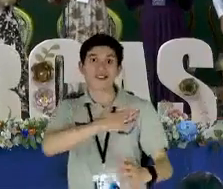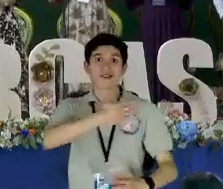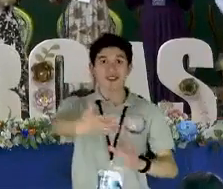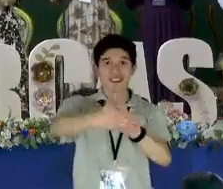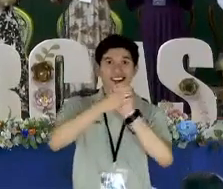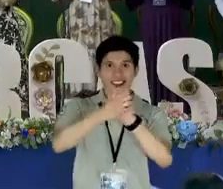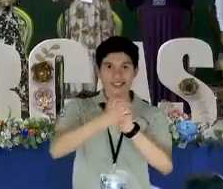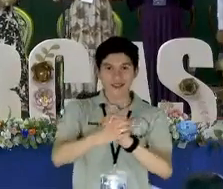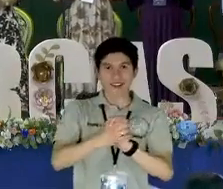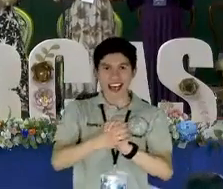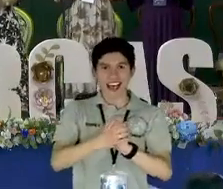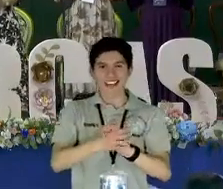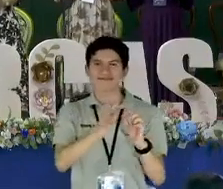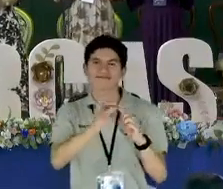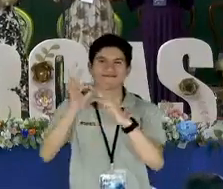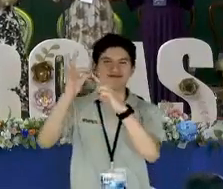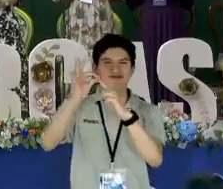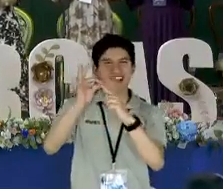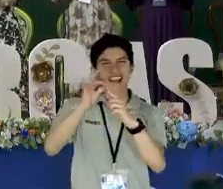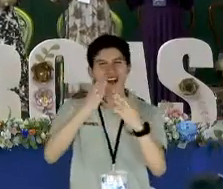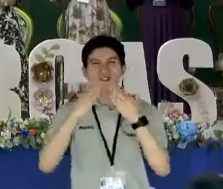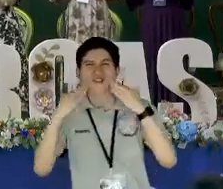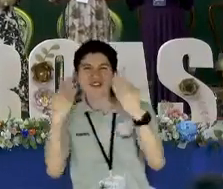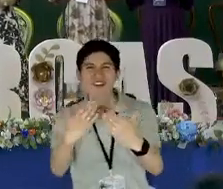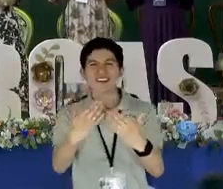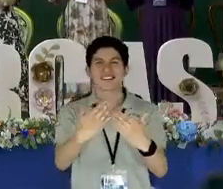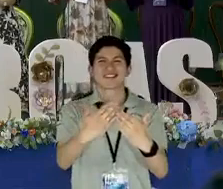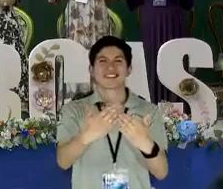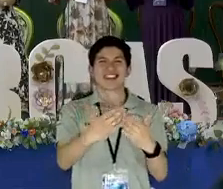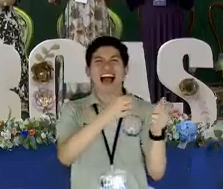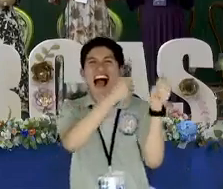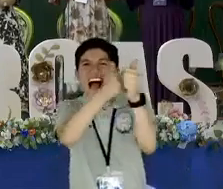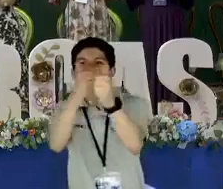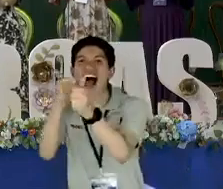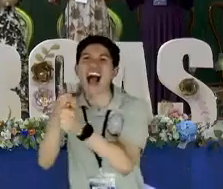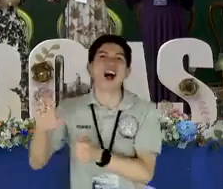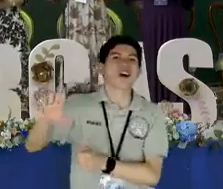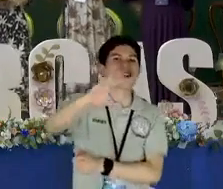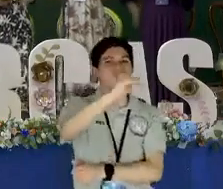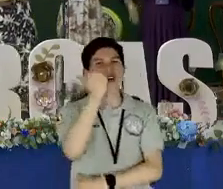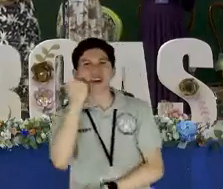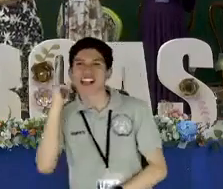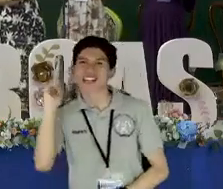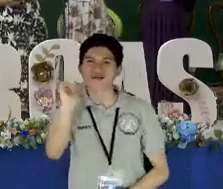con fraternidad, a todas las mujeres.